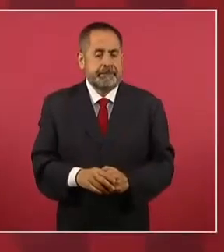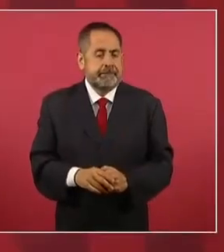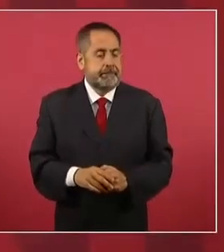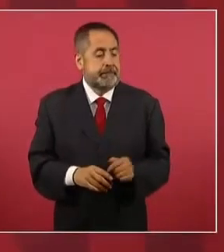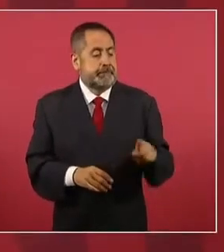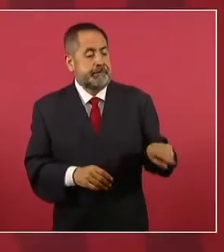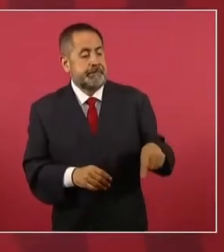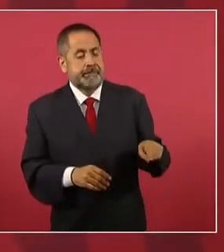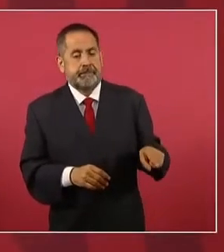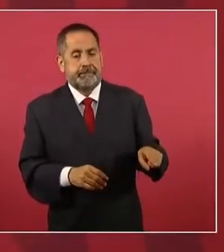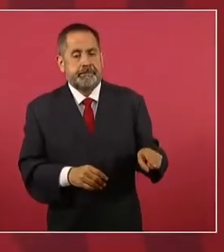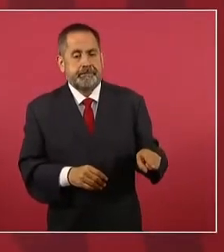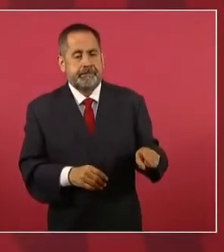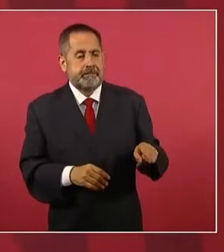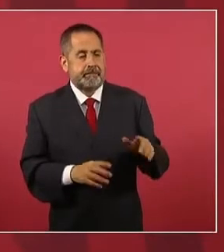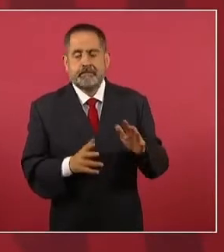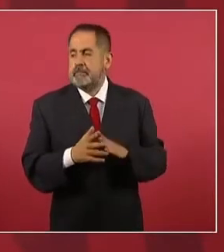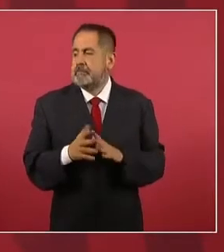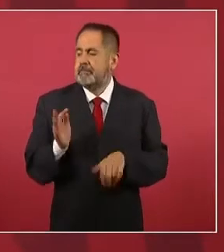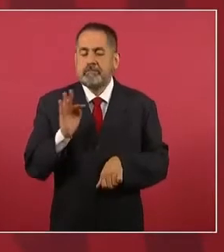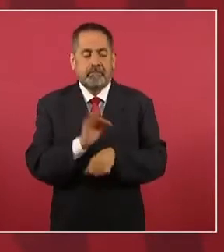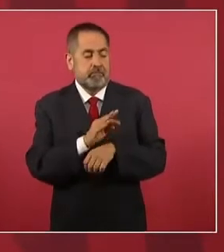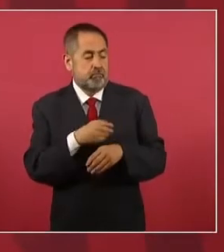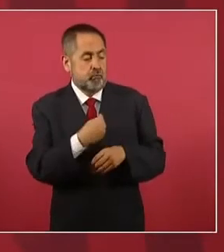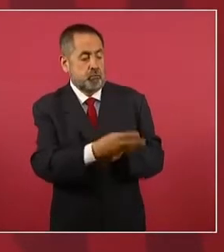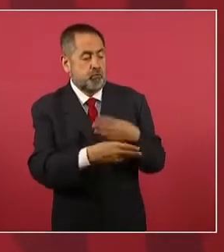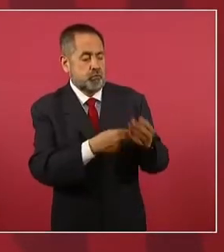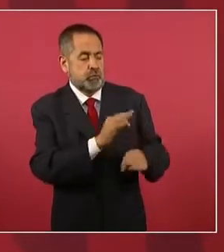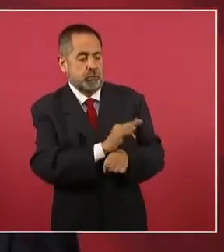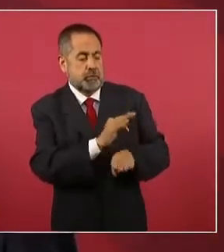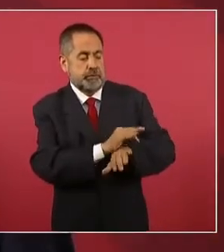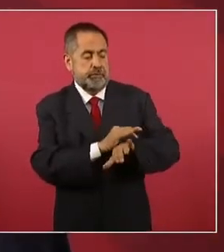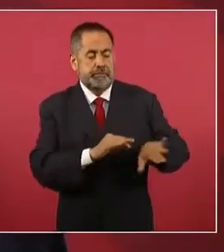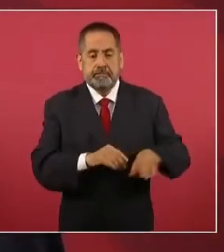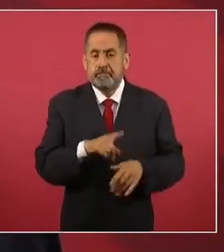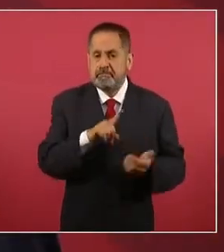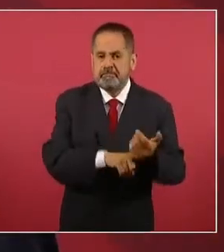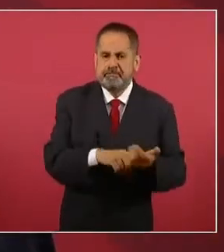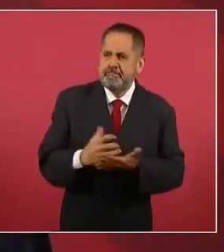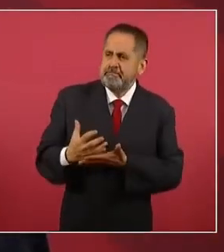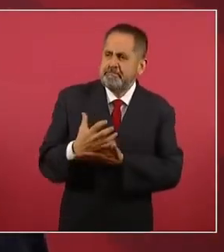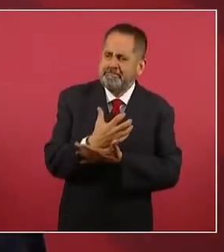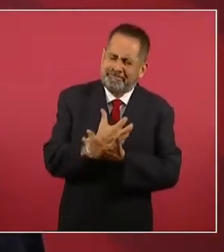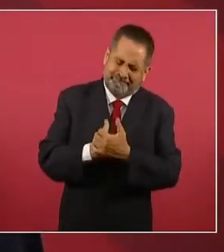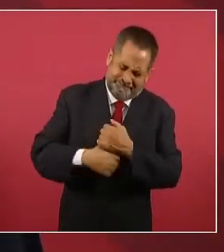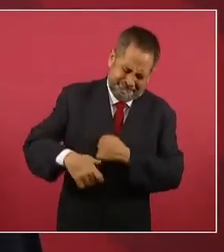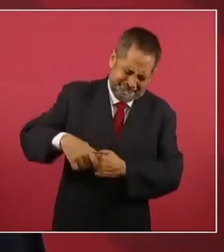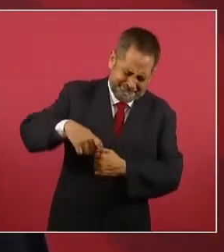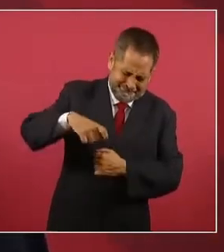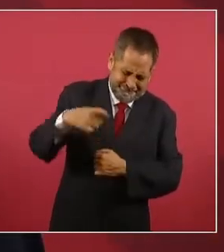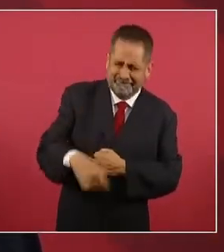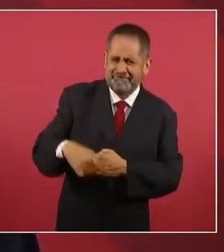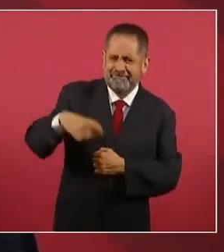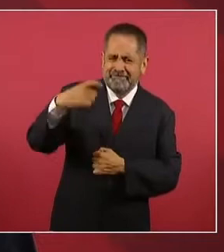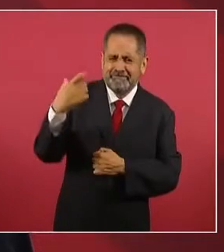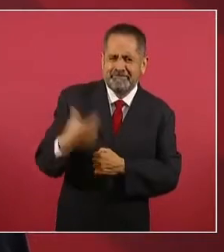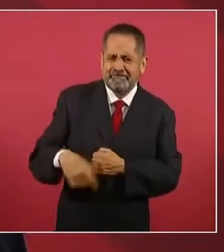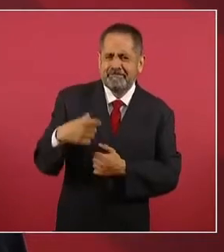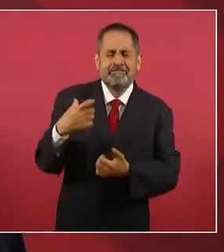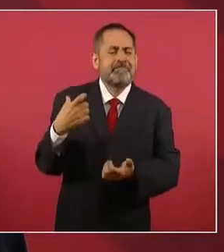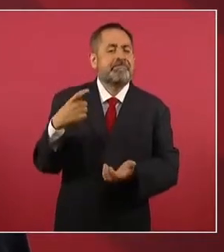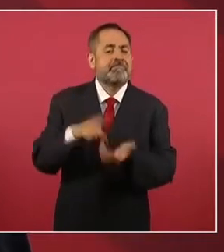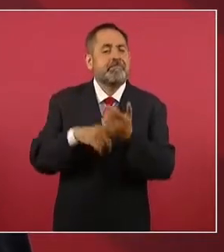los traficantes de influencia que se hicieron inmensamente ricos durante el periodo